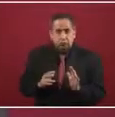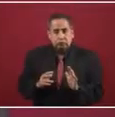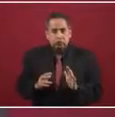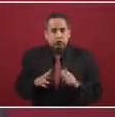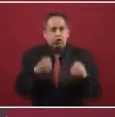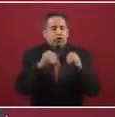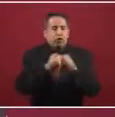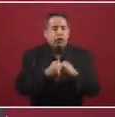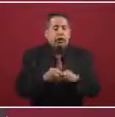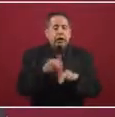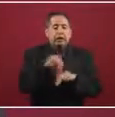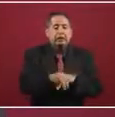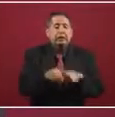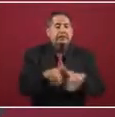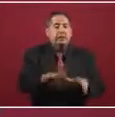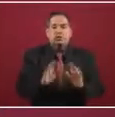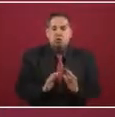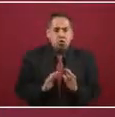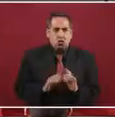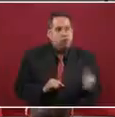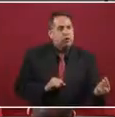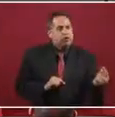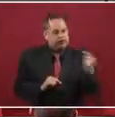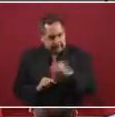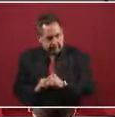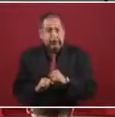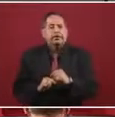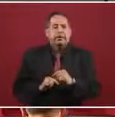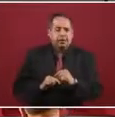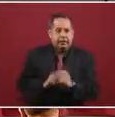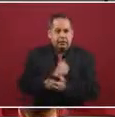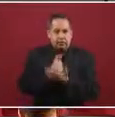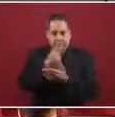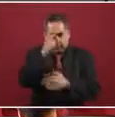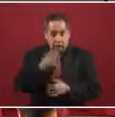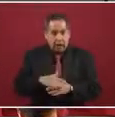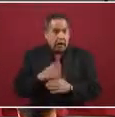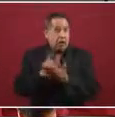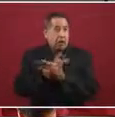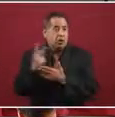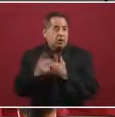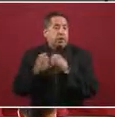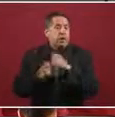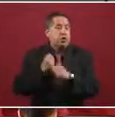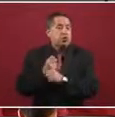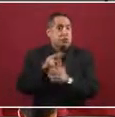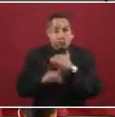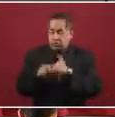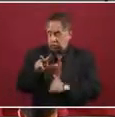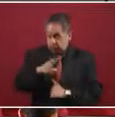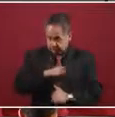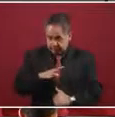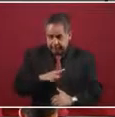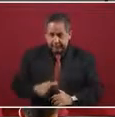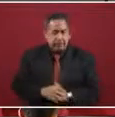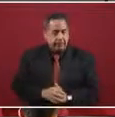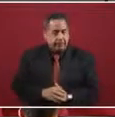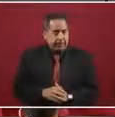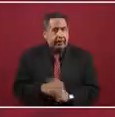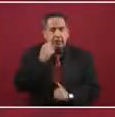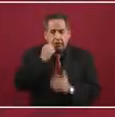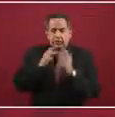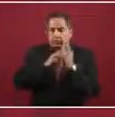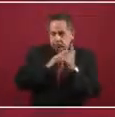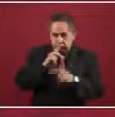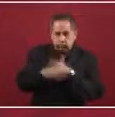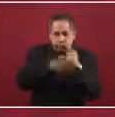frontera. Por eso este programa que estoy refiriendo estuvo vigente hasta el año 2018. Queremos que se